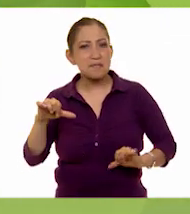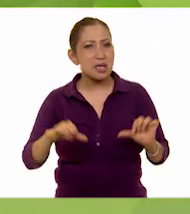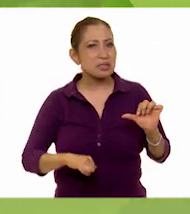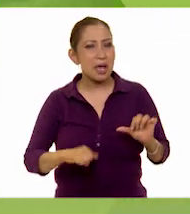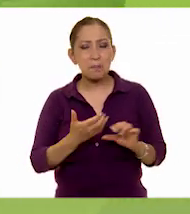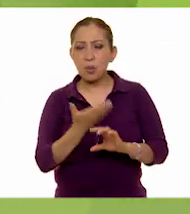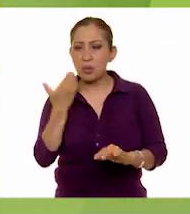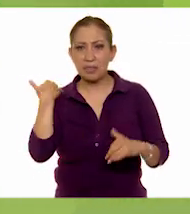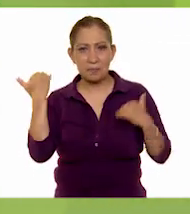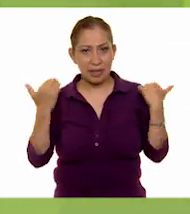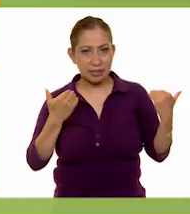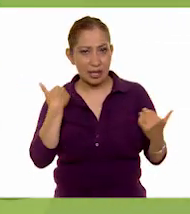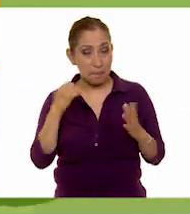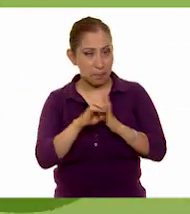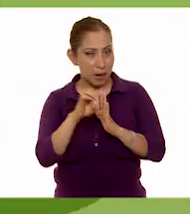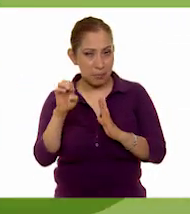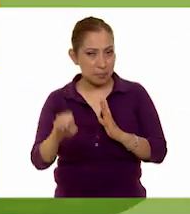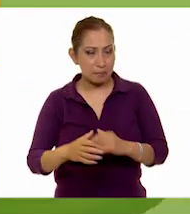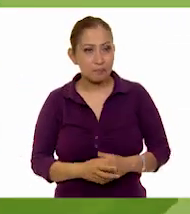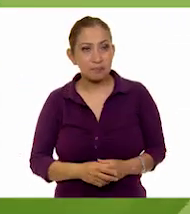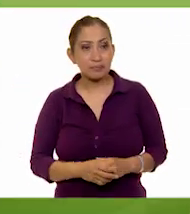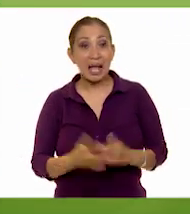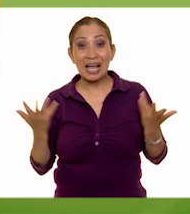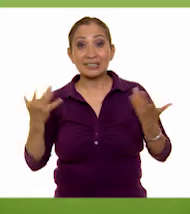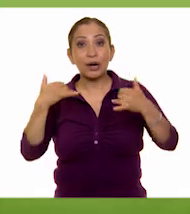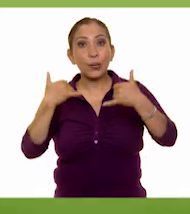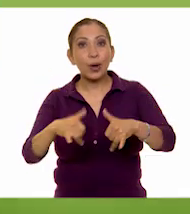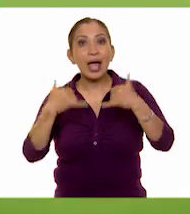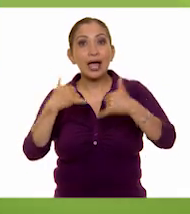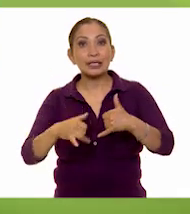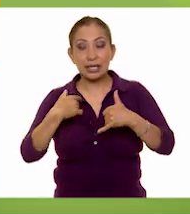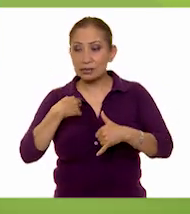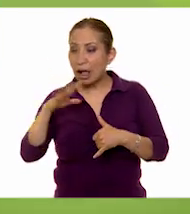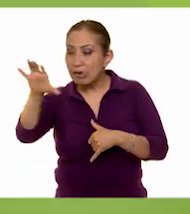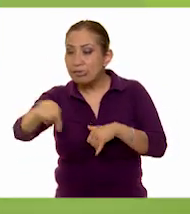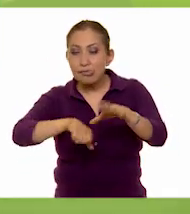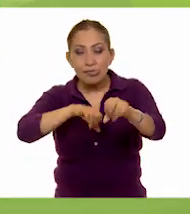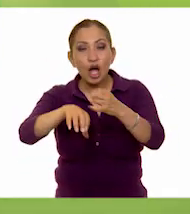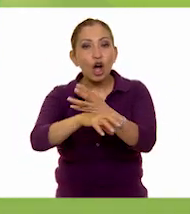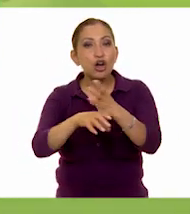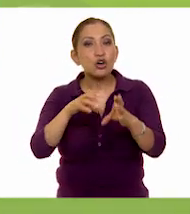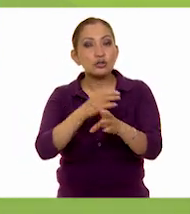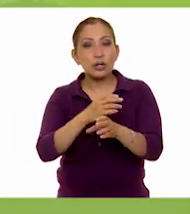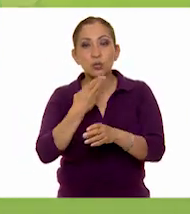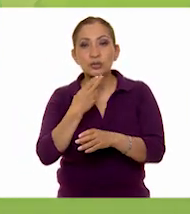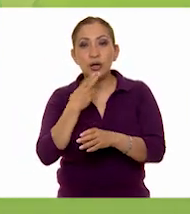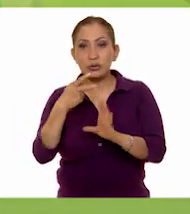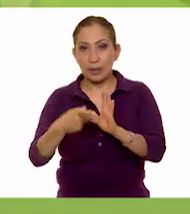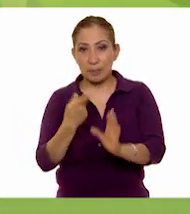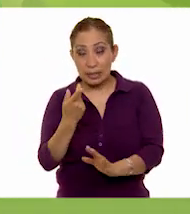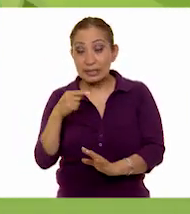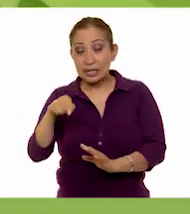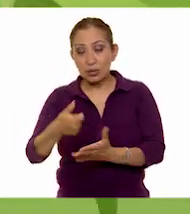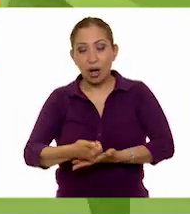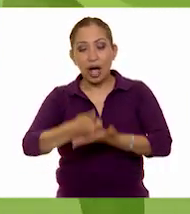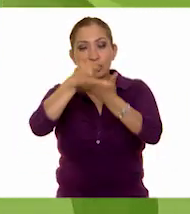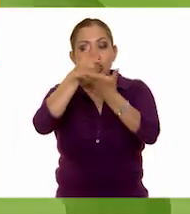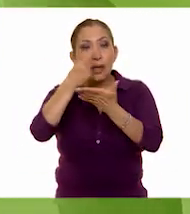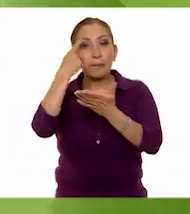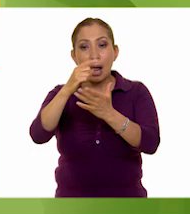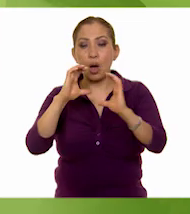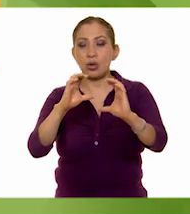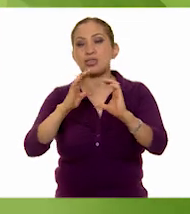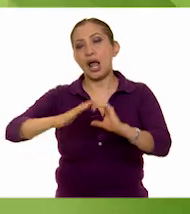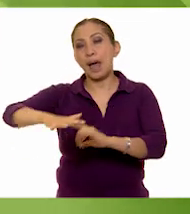muy, muy divertida, como por ejemplo, hacer juguetes con materiales reciclados. Esto nos ayuda a cuidar